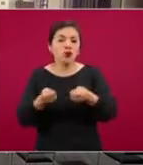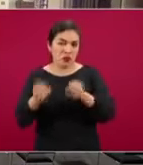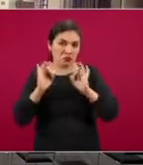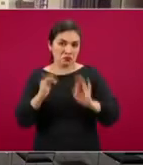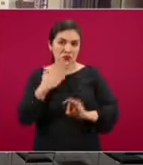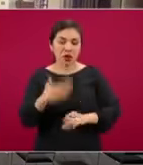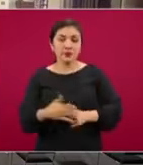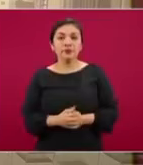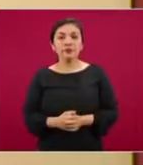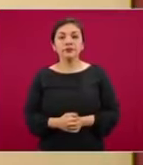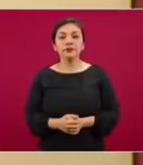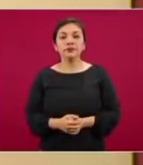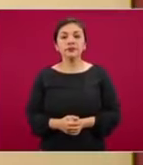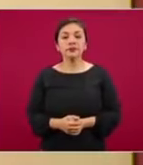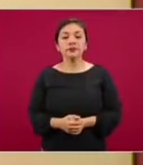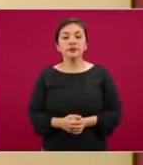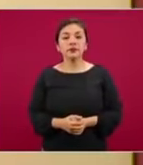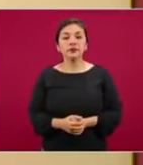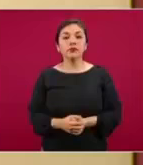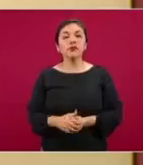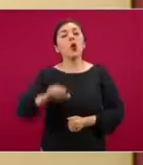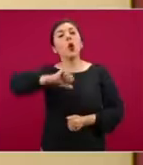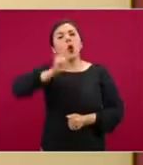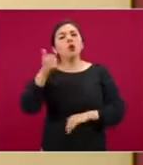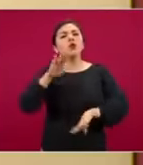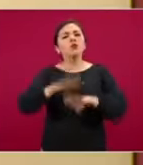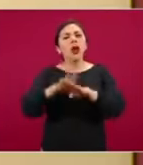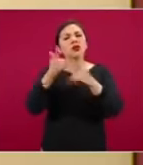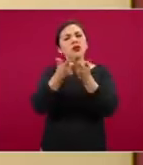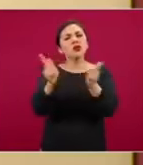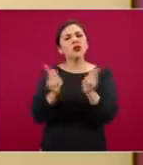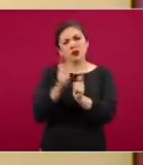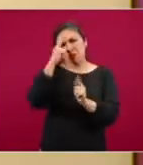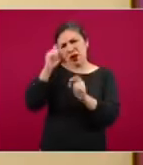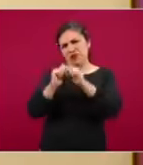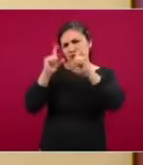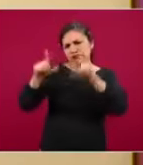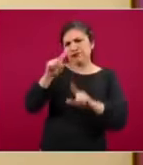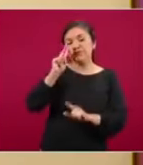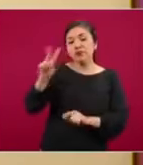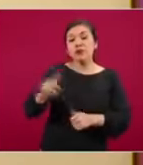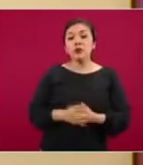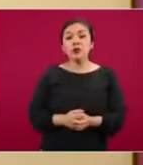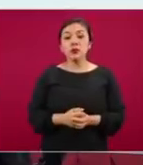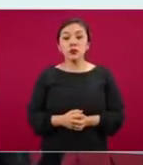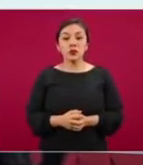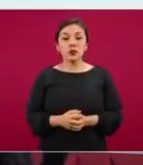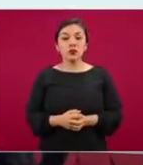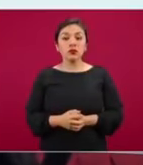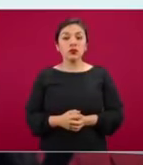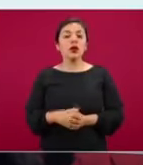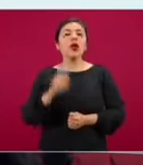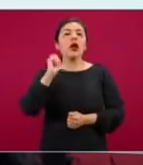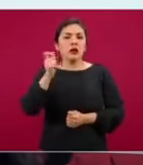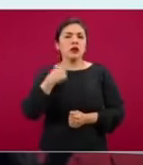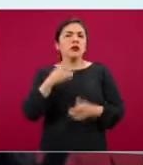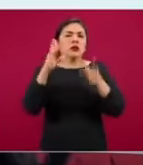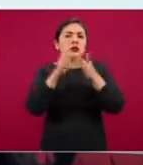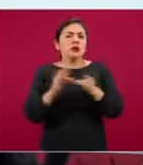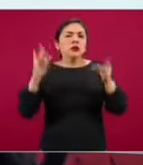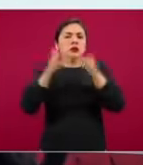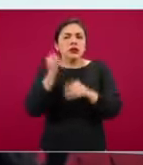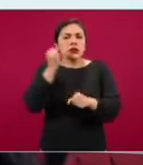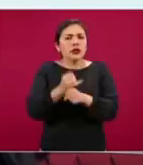óptimo. Vamos a pasar a un siguiente grupo de diapositivas, en donde vamos a revisar, vamos a actualizar una información